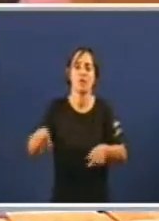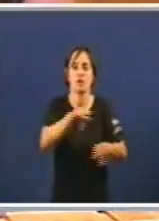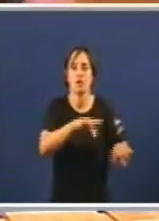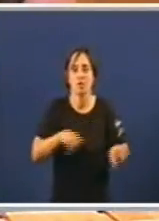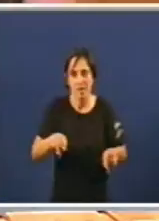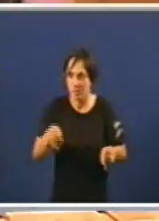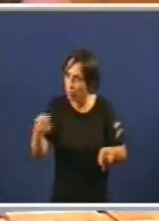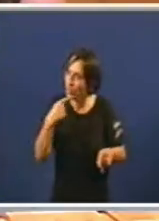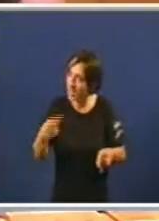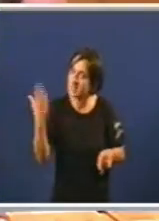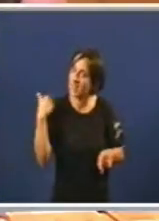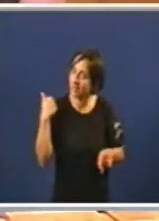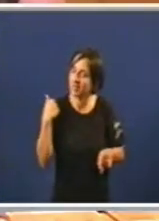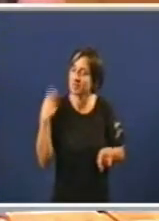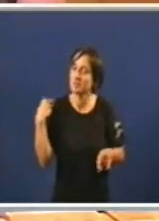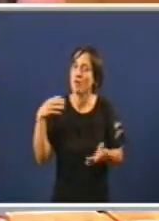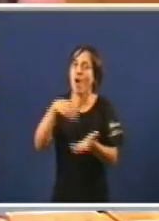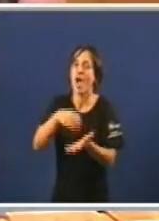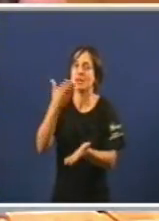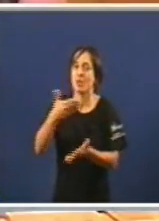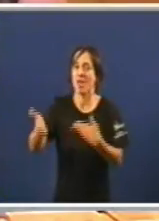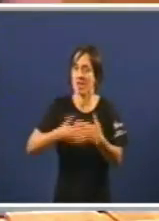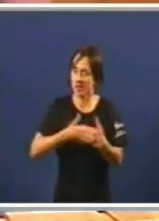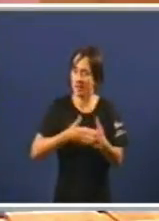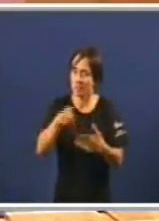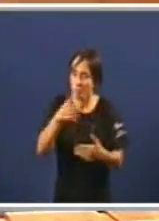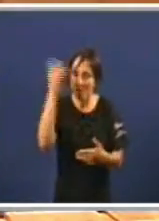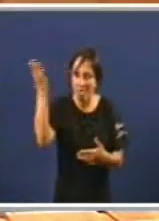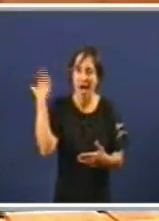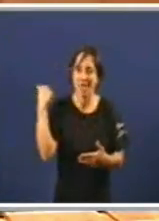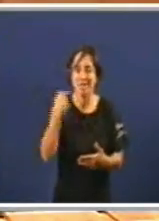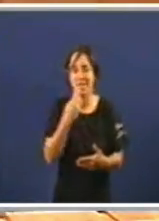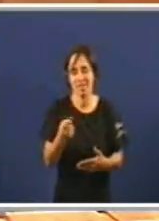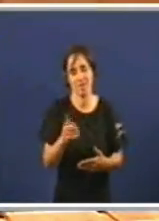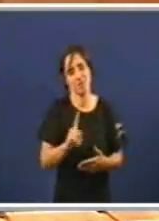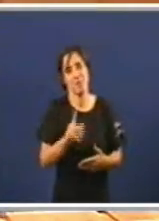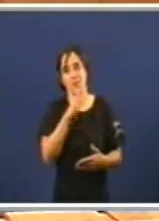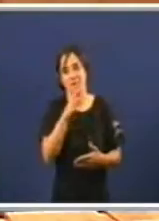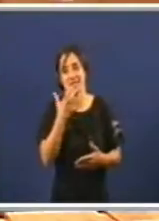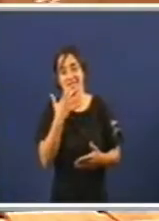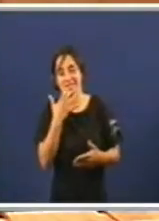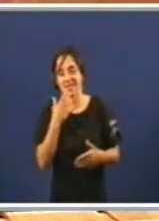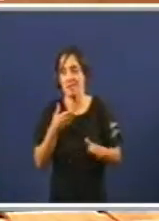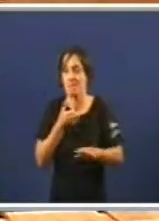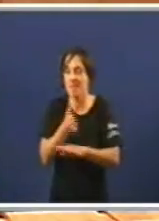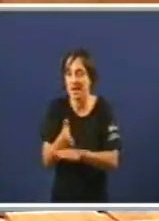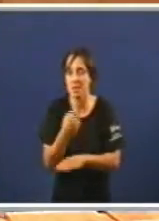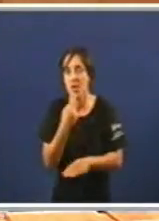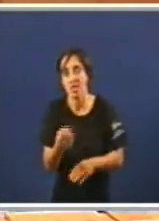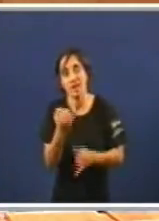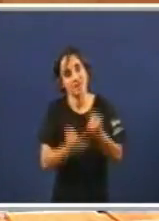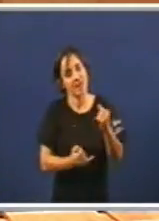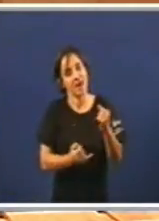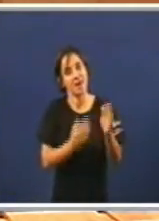escola. Verdade que a ninguén se lle ocorreu dicir iso, basta porque, claro, se entraban pola porta e dicían aquelo, igual o